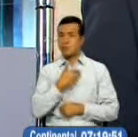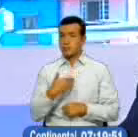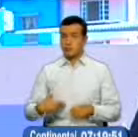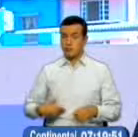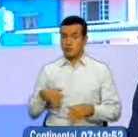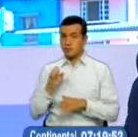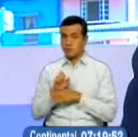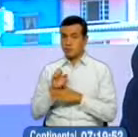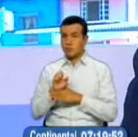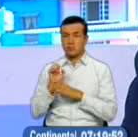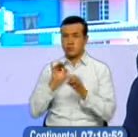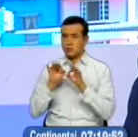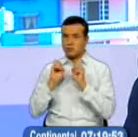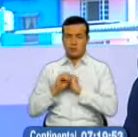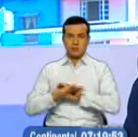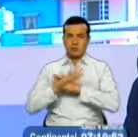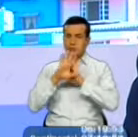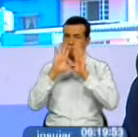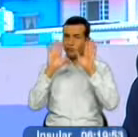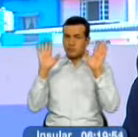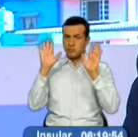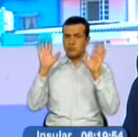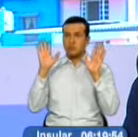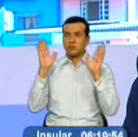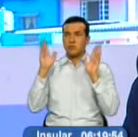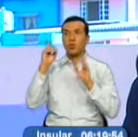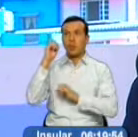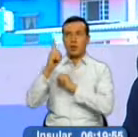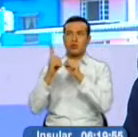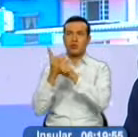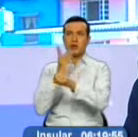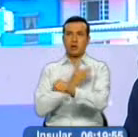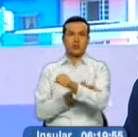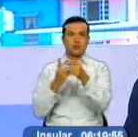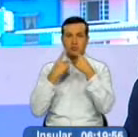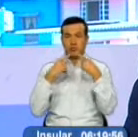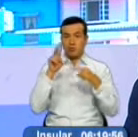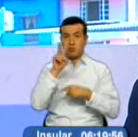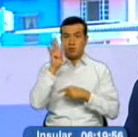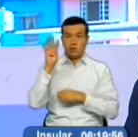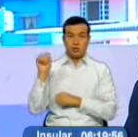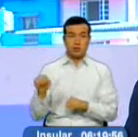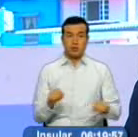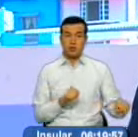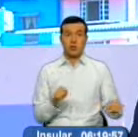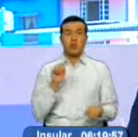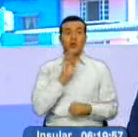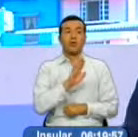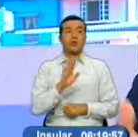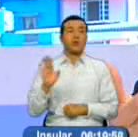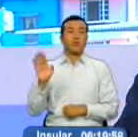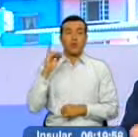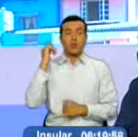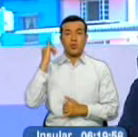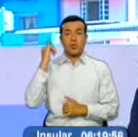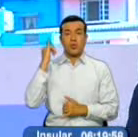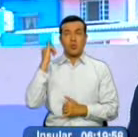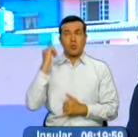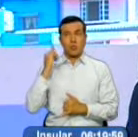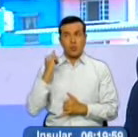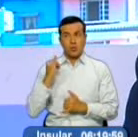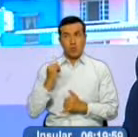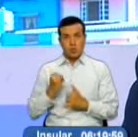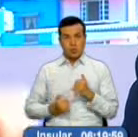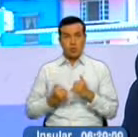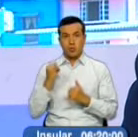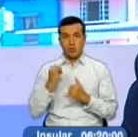la República fue muy claro en el mensaje de la Nación del año pasado, el 24 de mayo en su penúltimo, porque lo va a ser